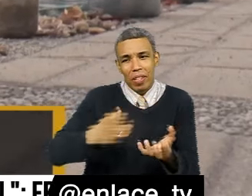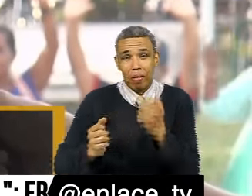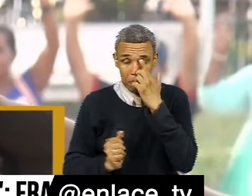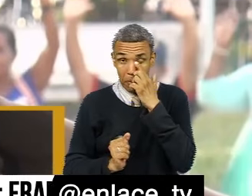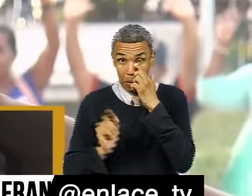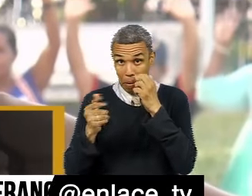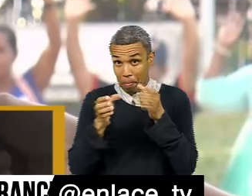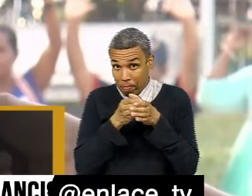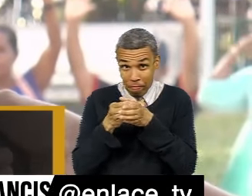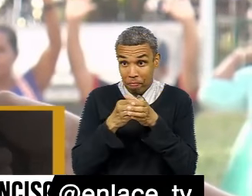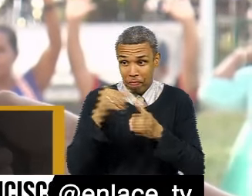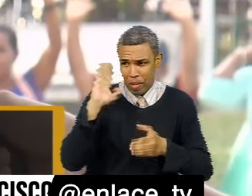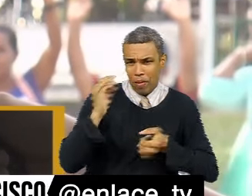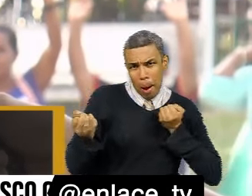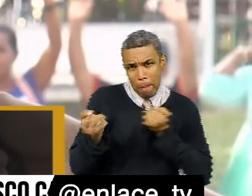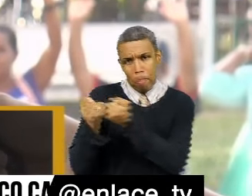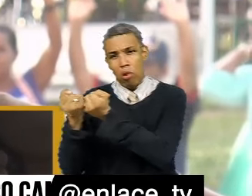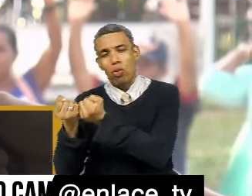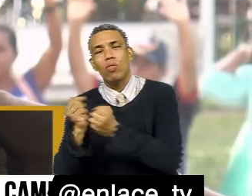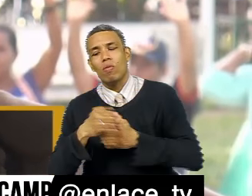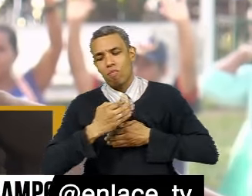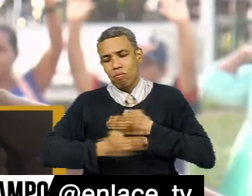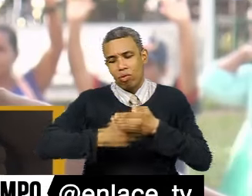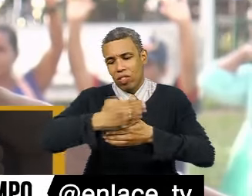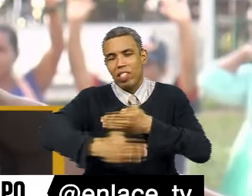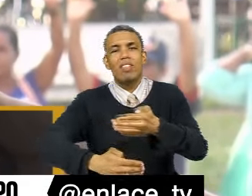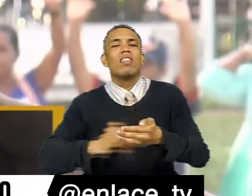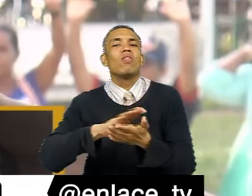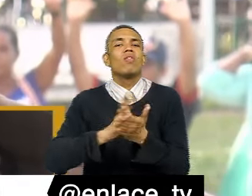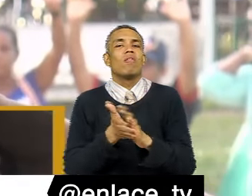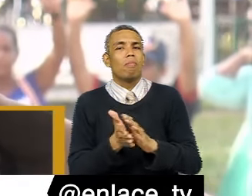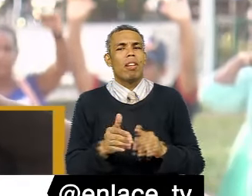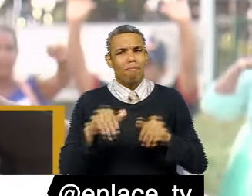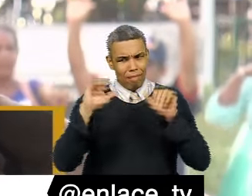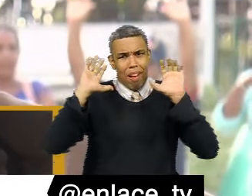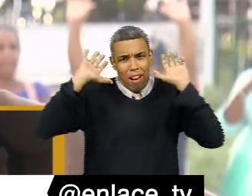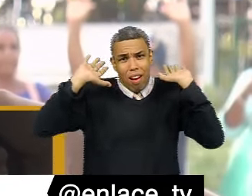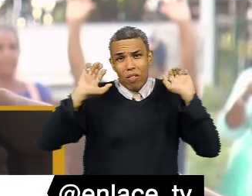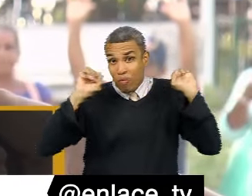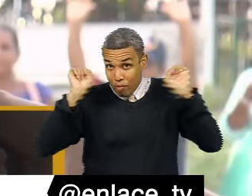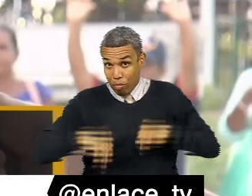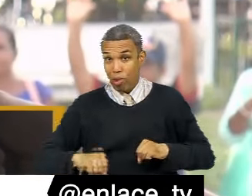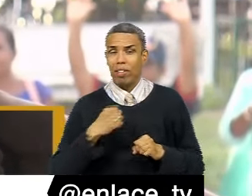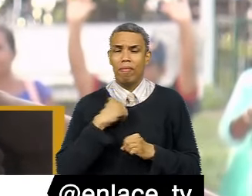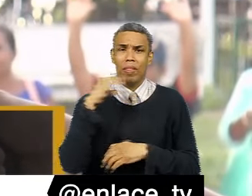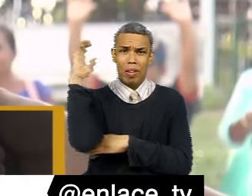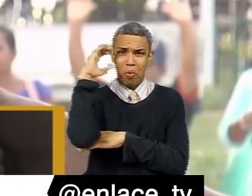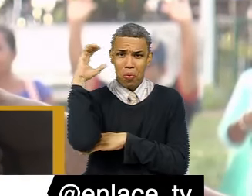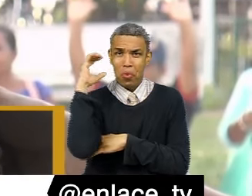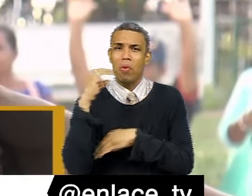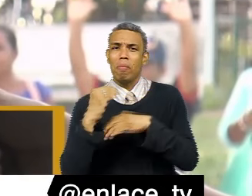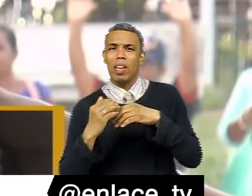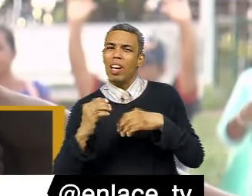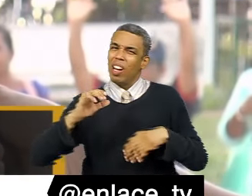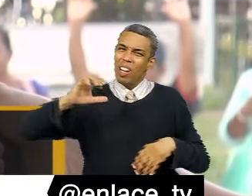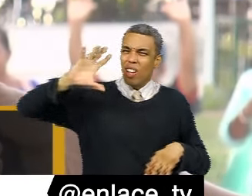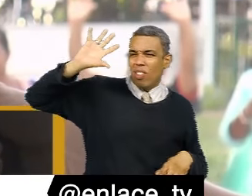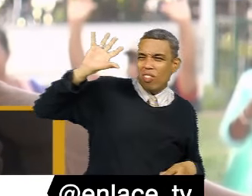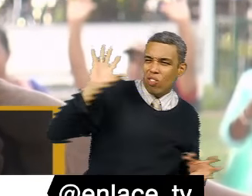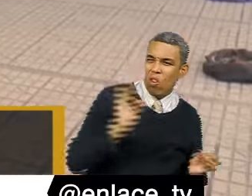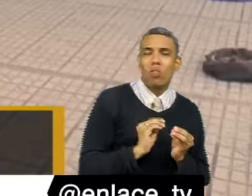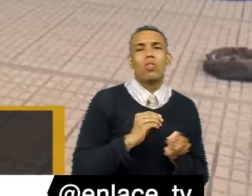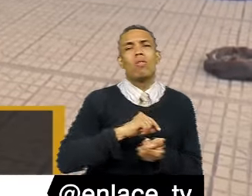Colombia. Claro que sí, los saludamos porque pensamos que es una gran oportunidad para que el país empiece a cambiar, empiece a